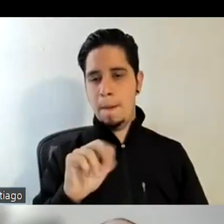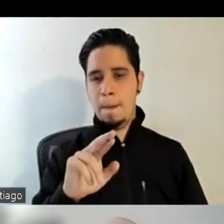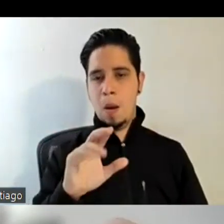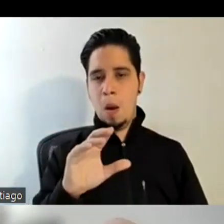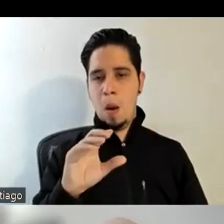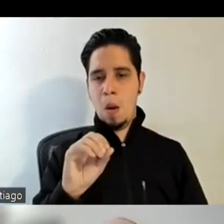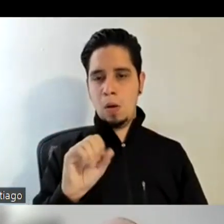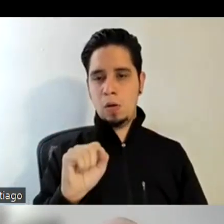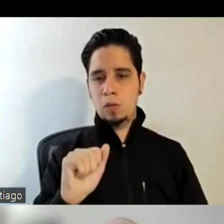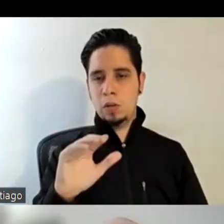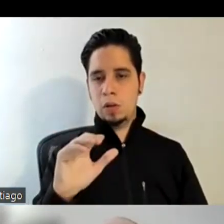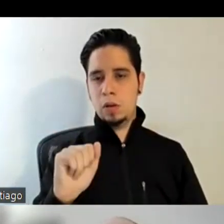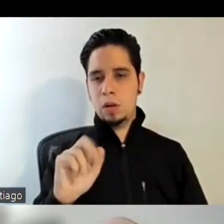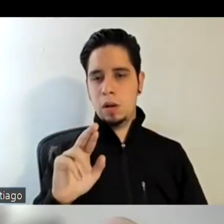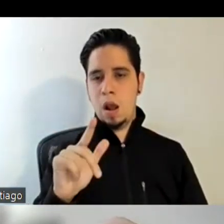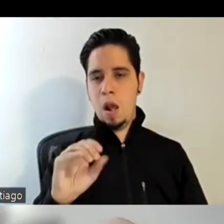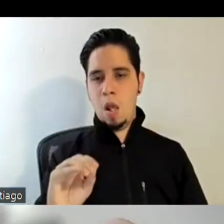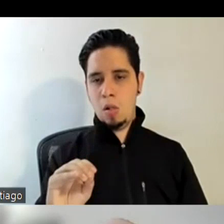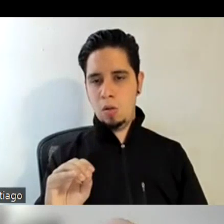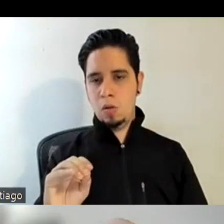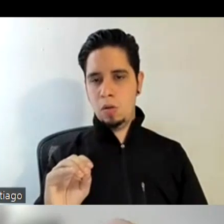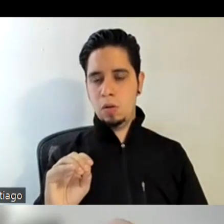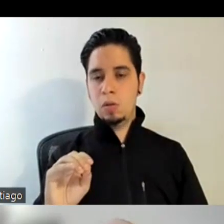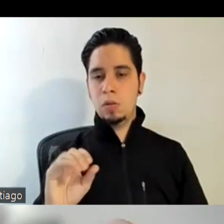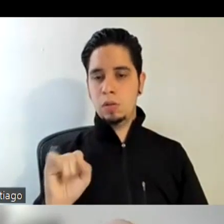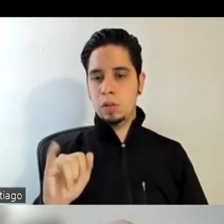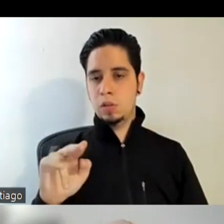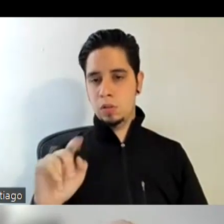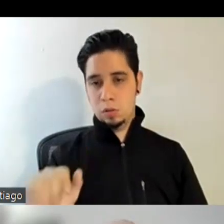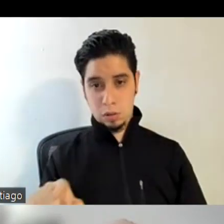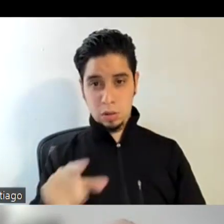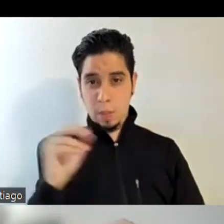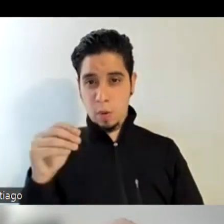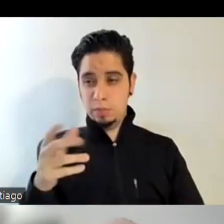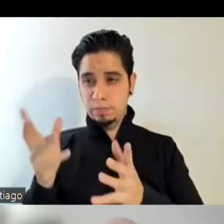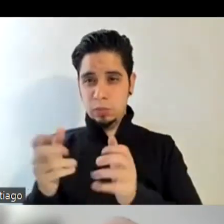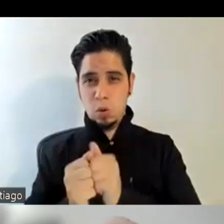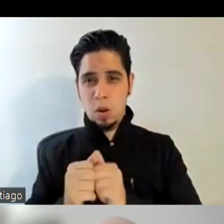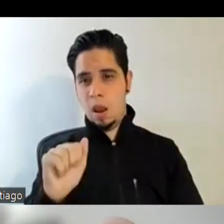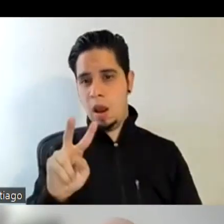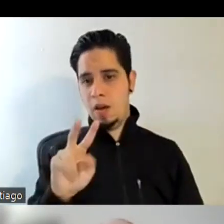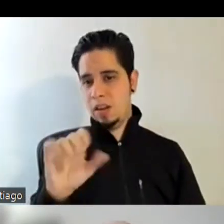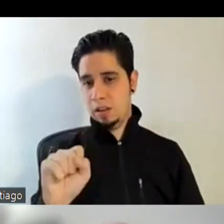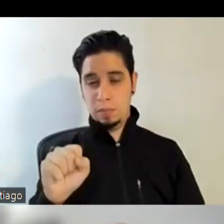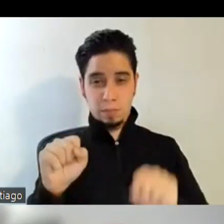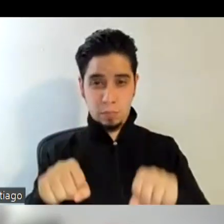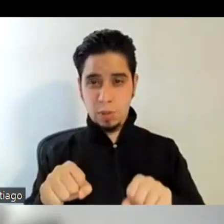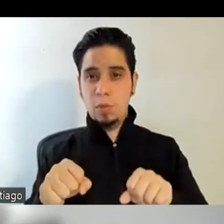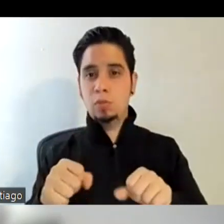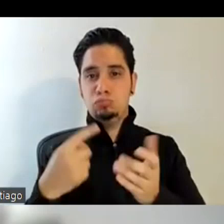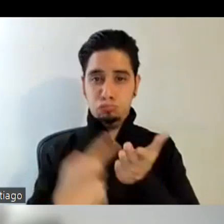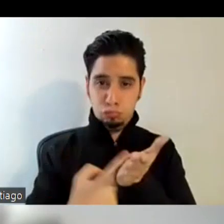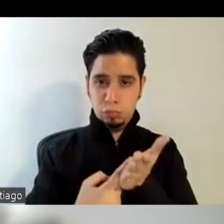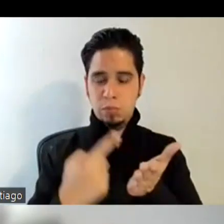a Marcos Carlos, me puso en contacto con Egrain Avilés, que es el encargado, y se abrieron las puertas y pudimos, ¿verdad? Pudimos conseguir el